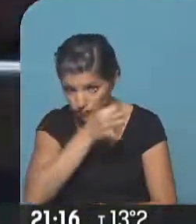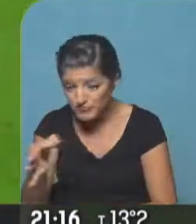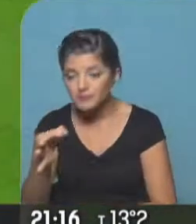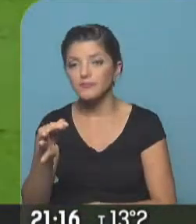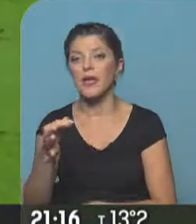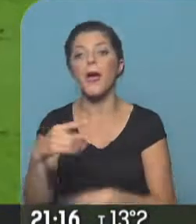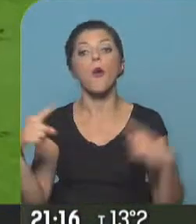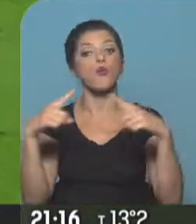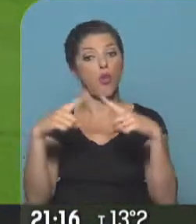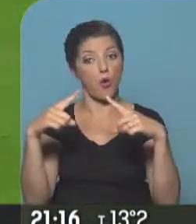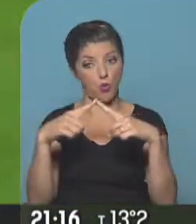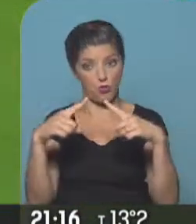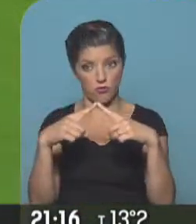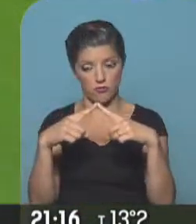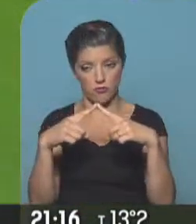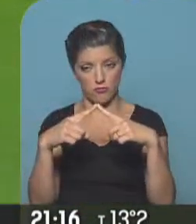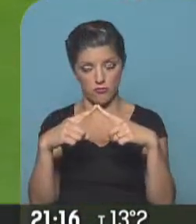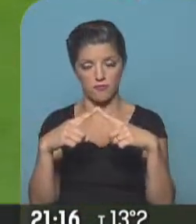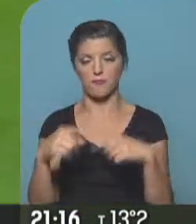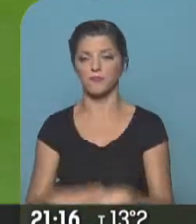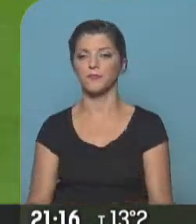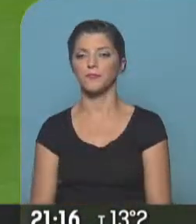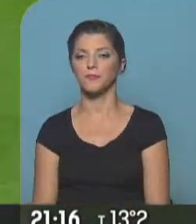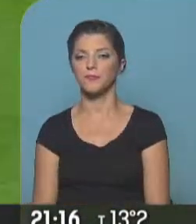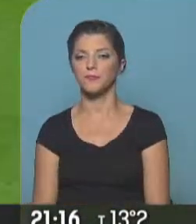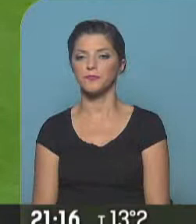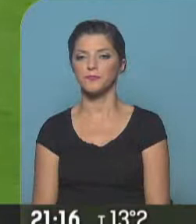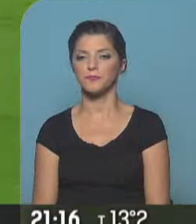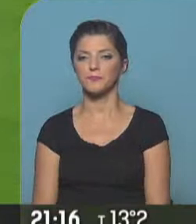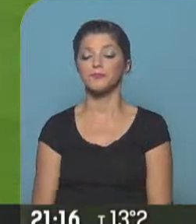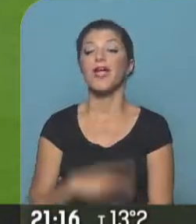igualaba el encuentro para el equipo inglés. El segundo